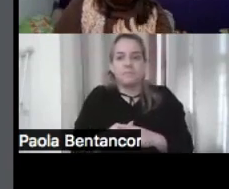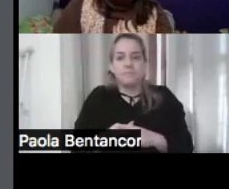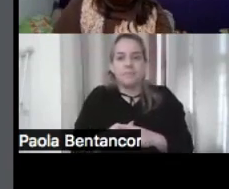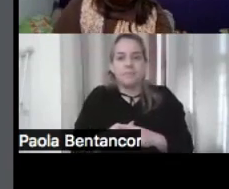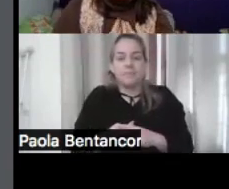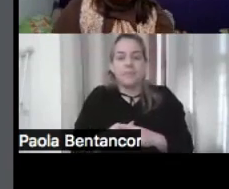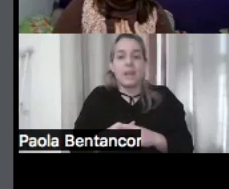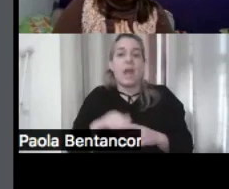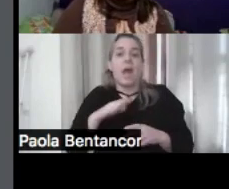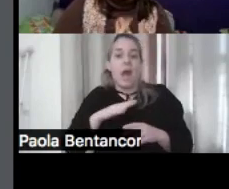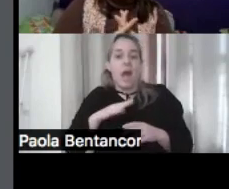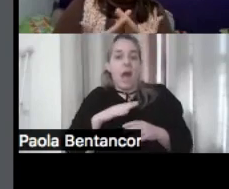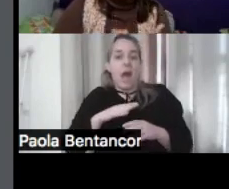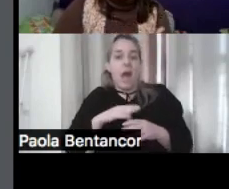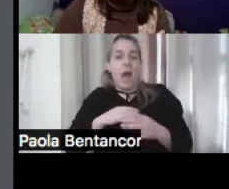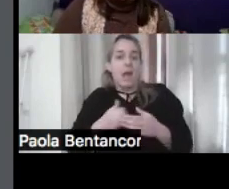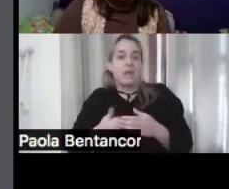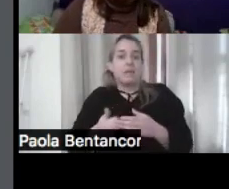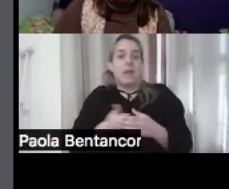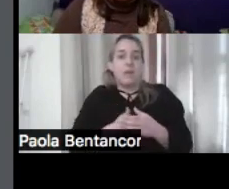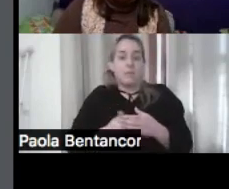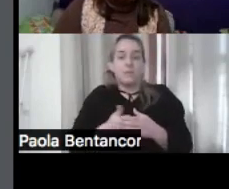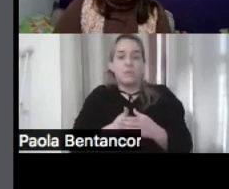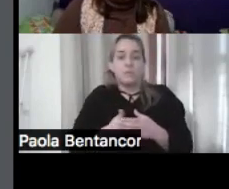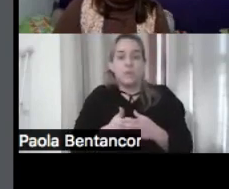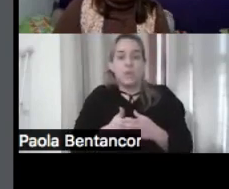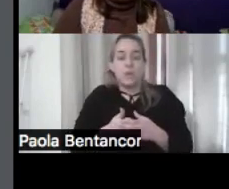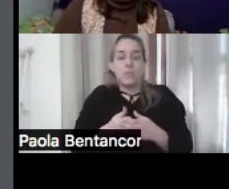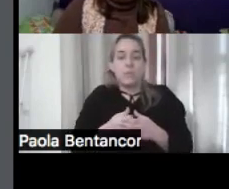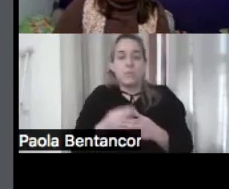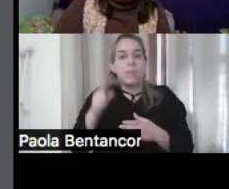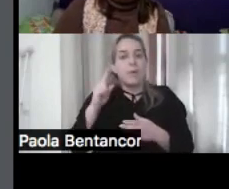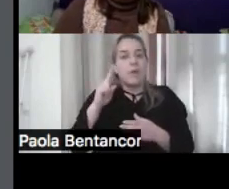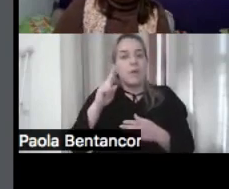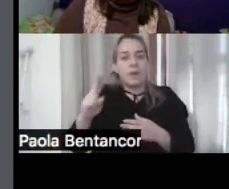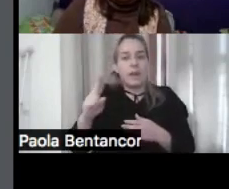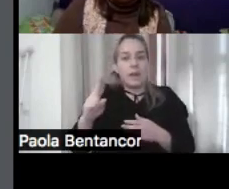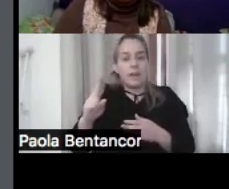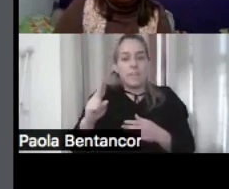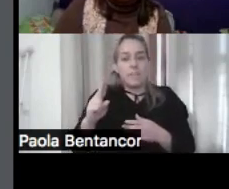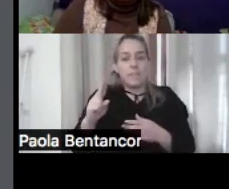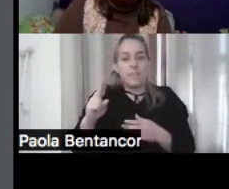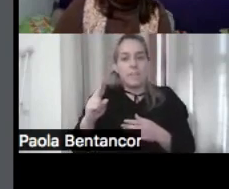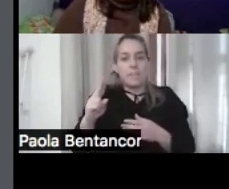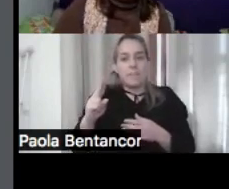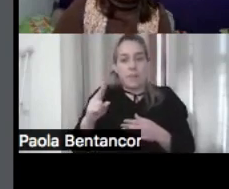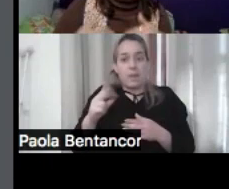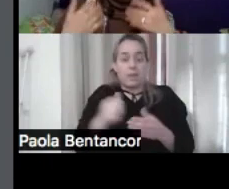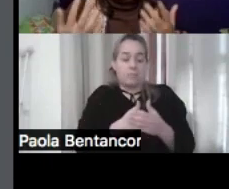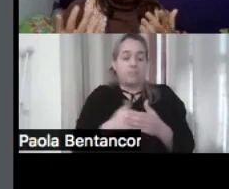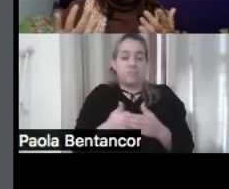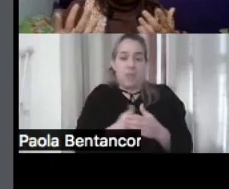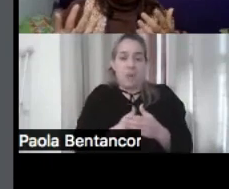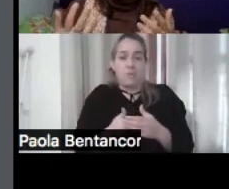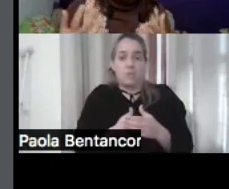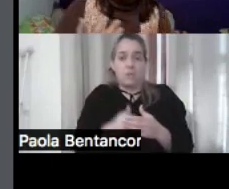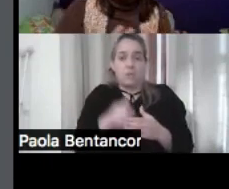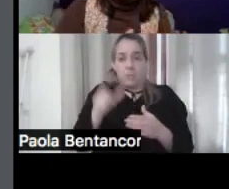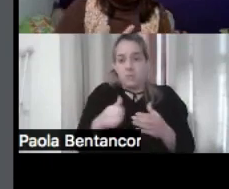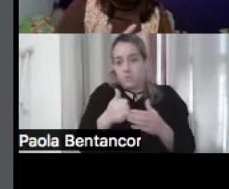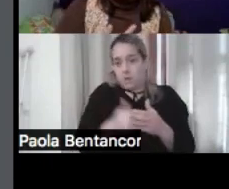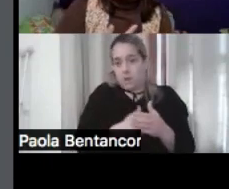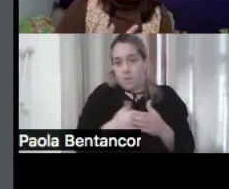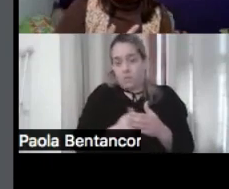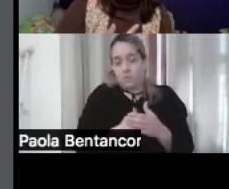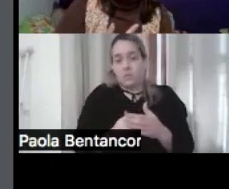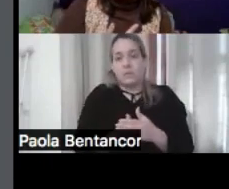tenían autismo, diría yo, desde mi lado profesional, pero respetando la primera persona y como desean ser llamadas, son autistas, que estaban